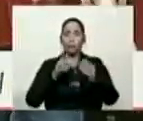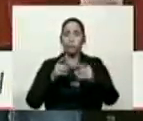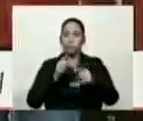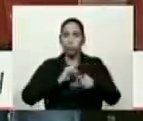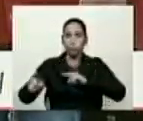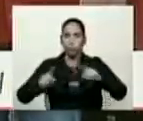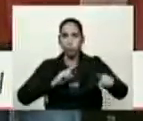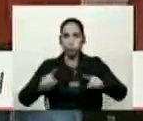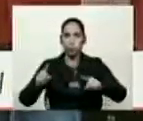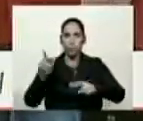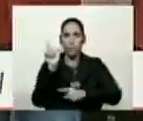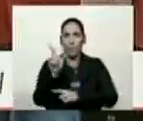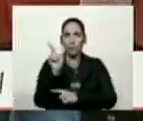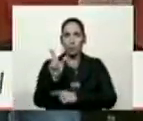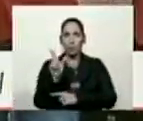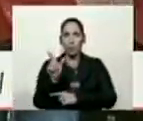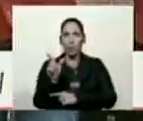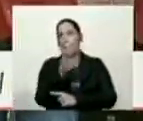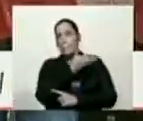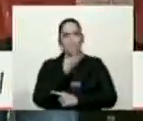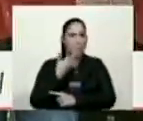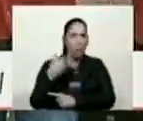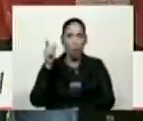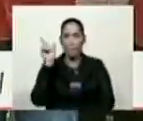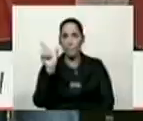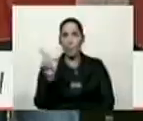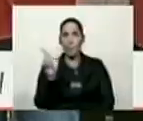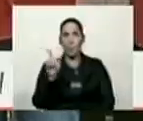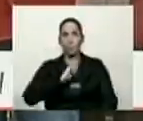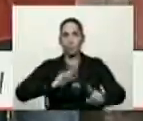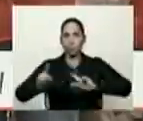el mejor dirigente del Partido Socialista Unido de Venezuela.